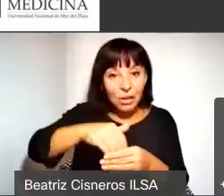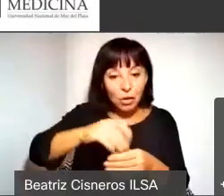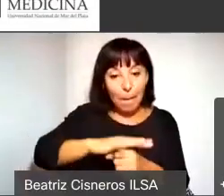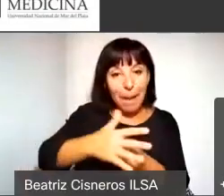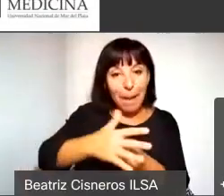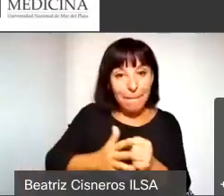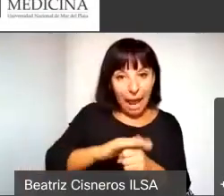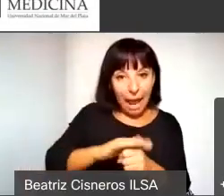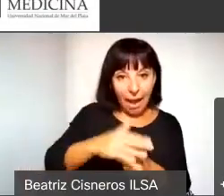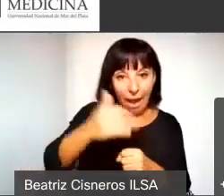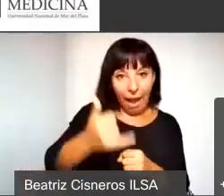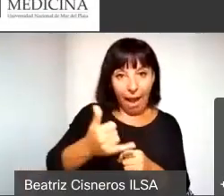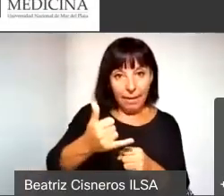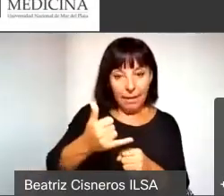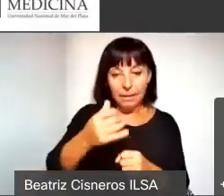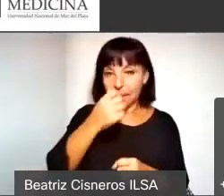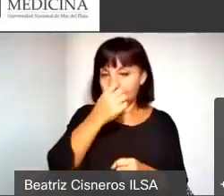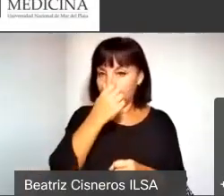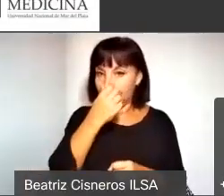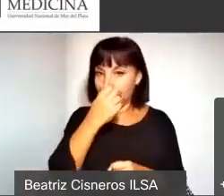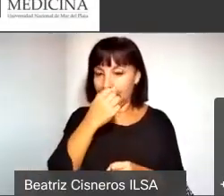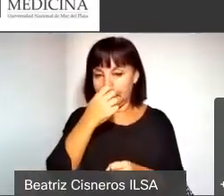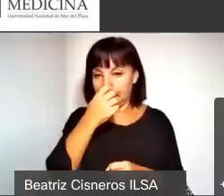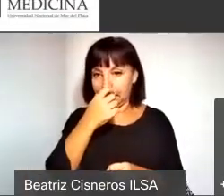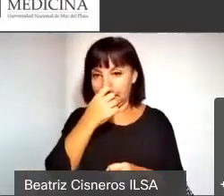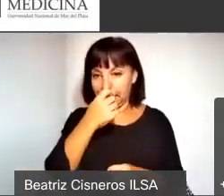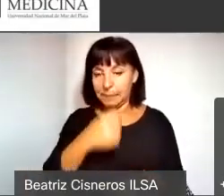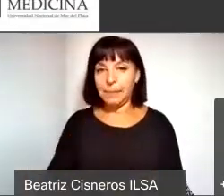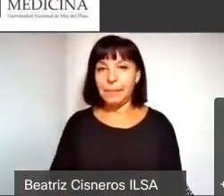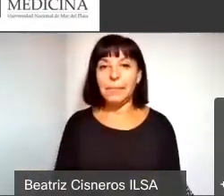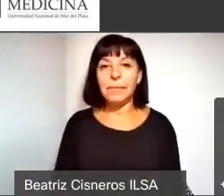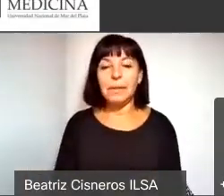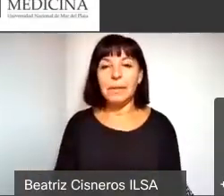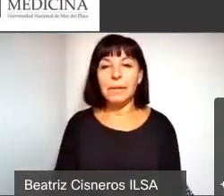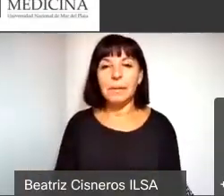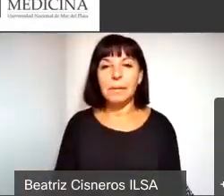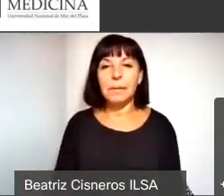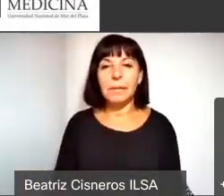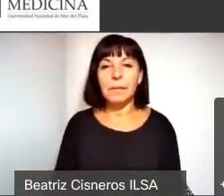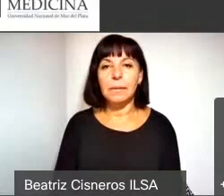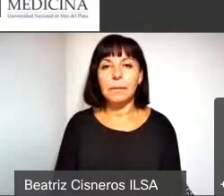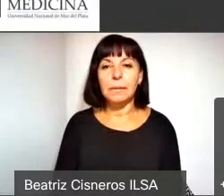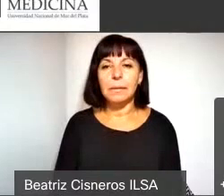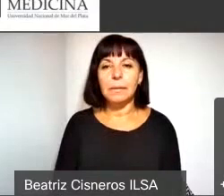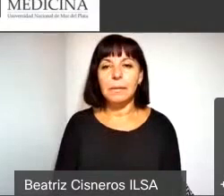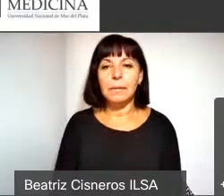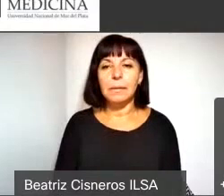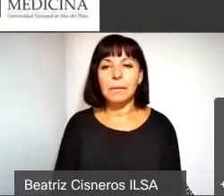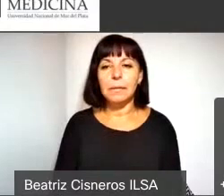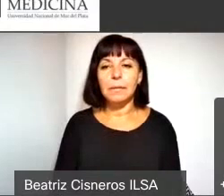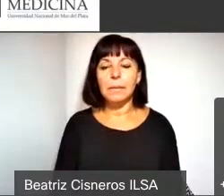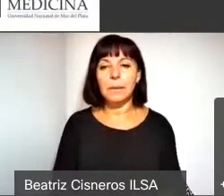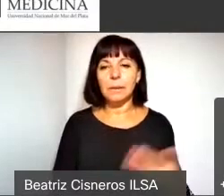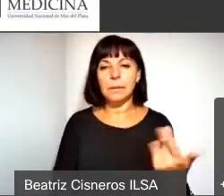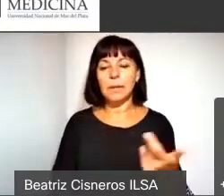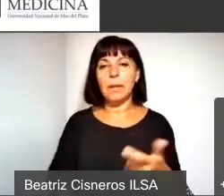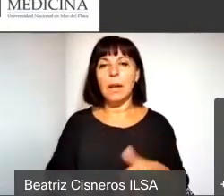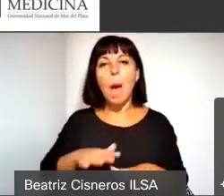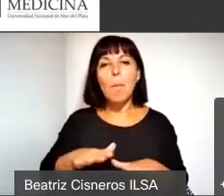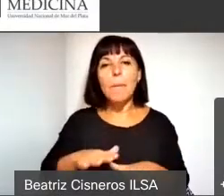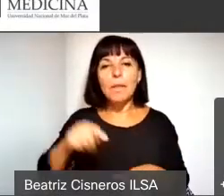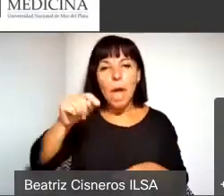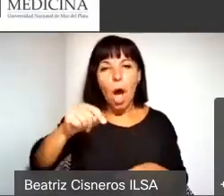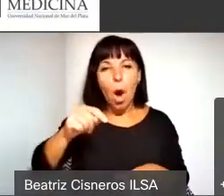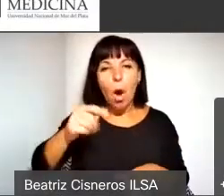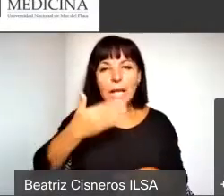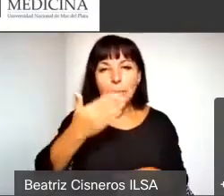Perfecto, Lucas. Sí, sí. Los movimientos flip-flop, creo que ahora los va a explicar todos Lucas, así